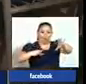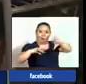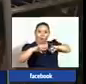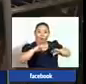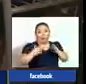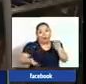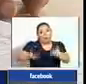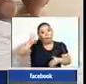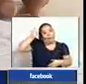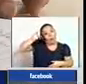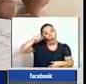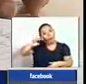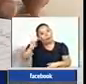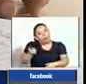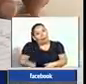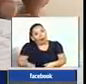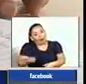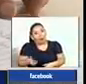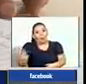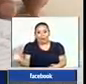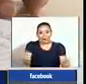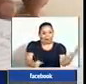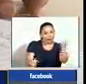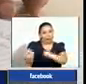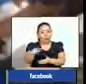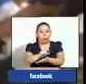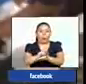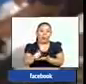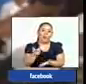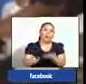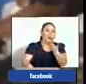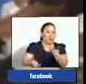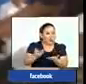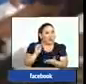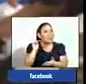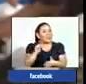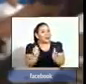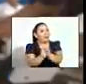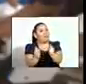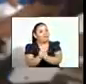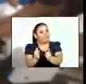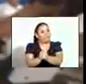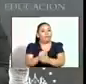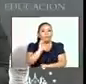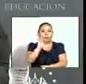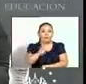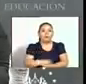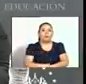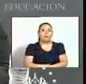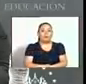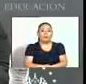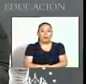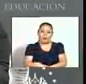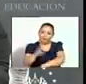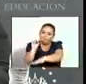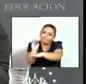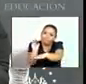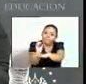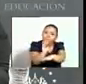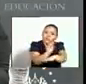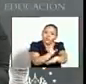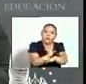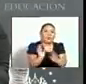docentes y estudiantes, ya que el regreso a clases podría contribuir a un incremento en los casos, sostienen. Pero hay una recomendación muy